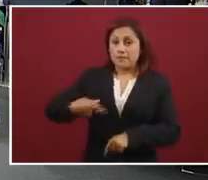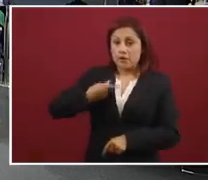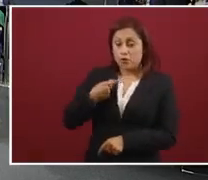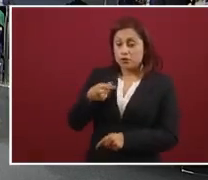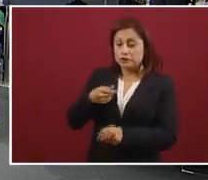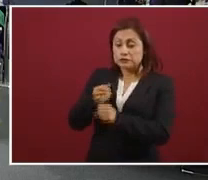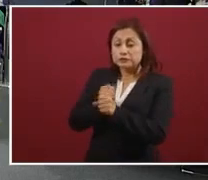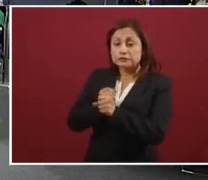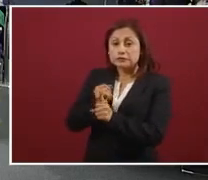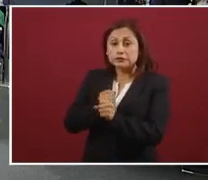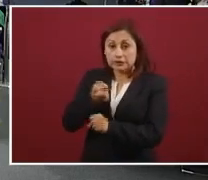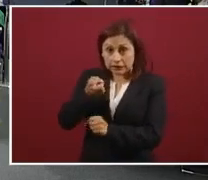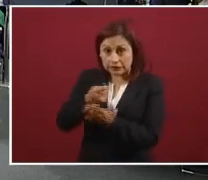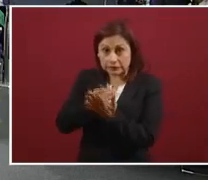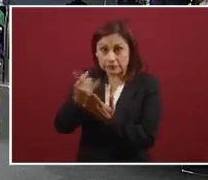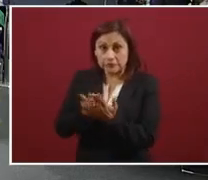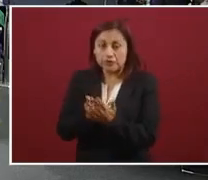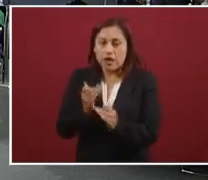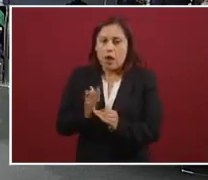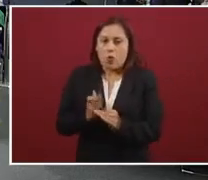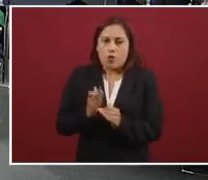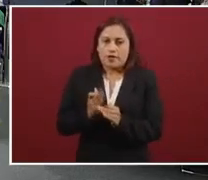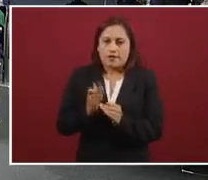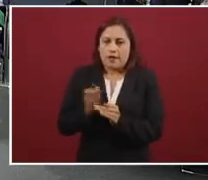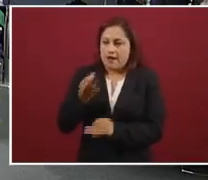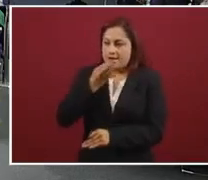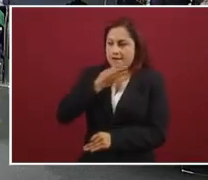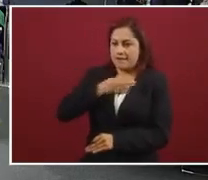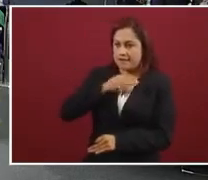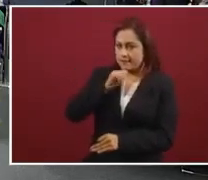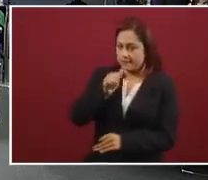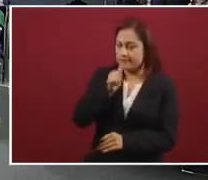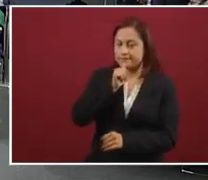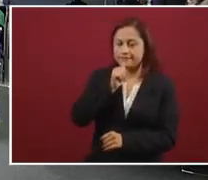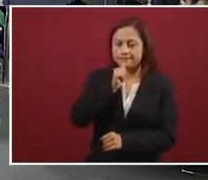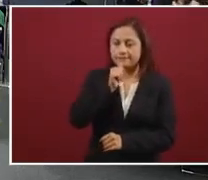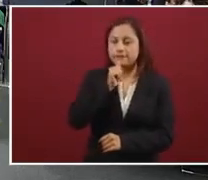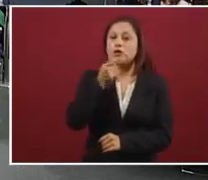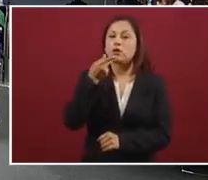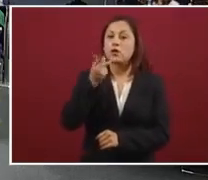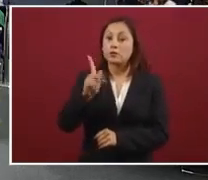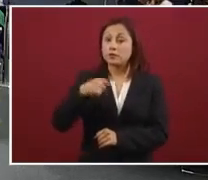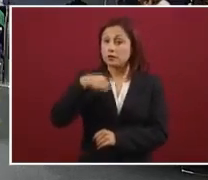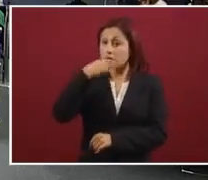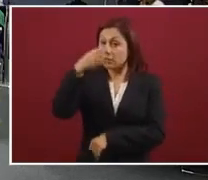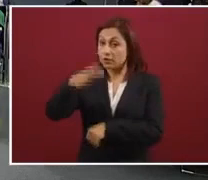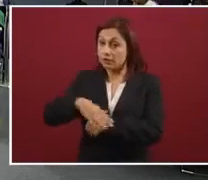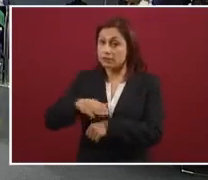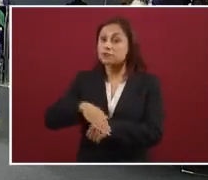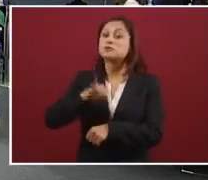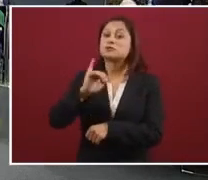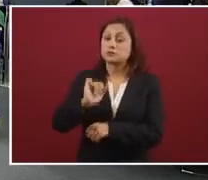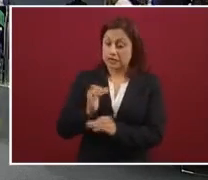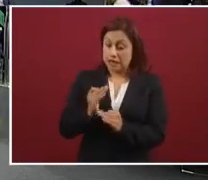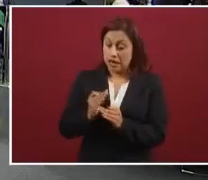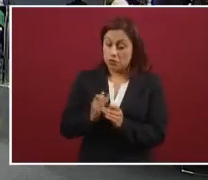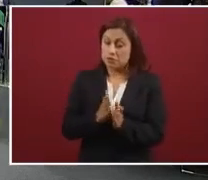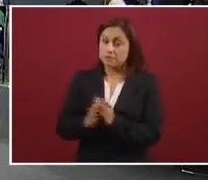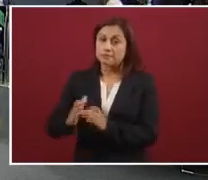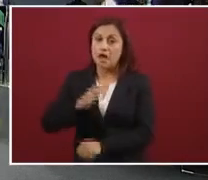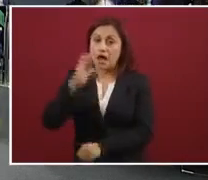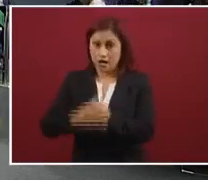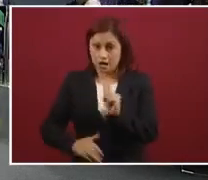dato, pero sí vamos a terminar la obra en el sexenio. Y por último, después de